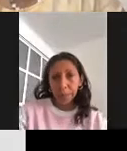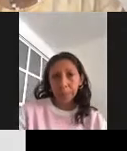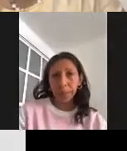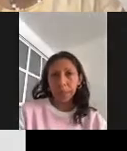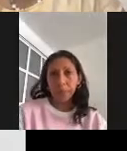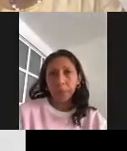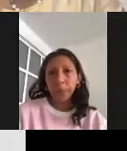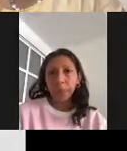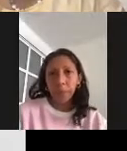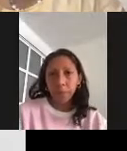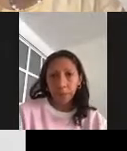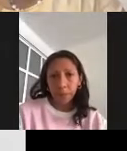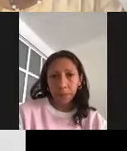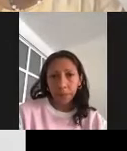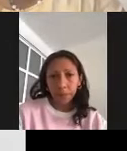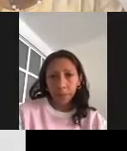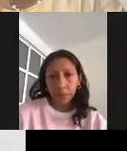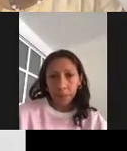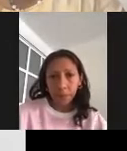Armando Tonatiuh González Keyes.